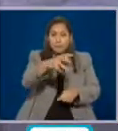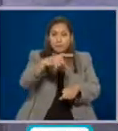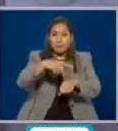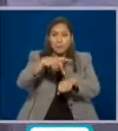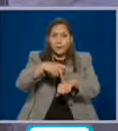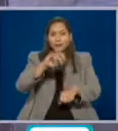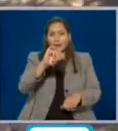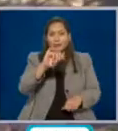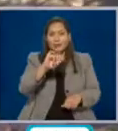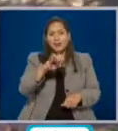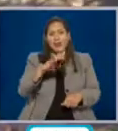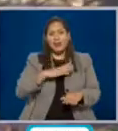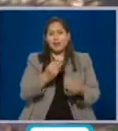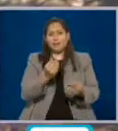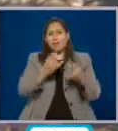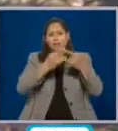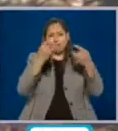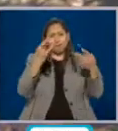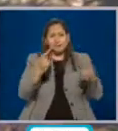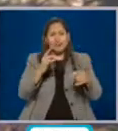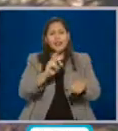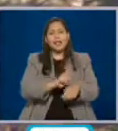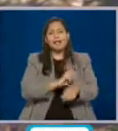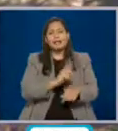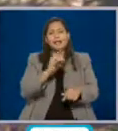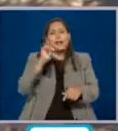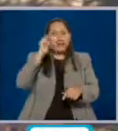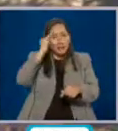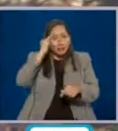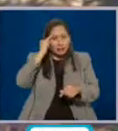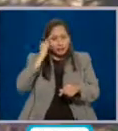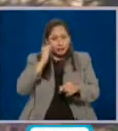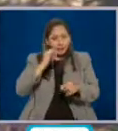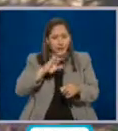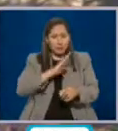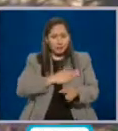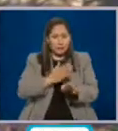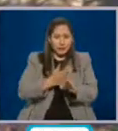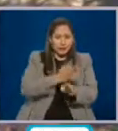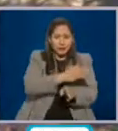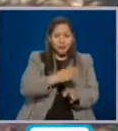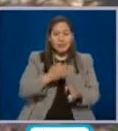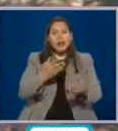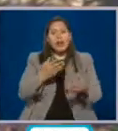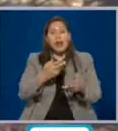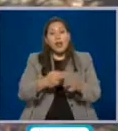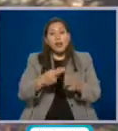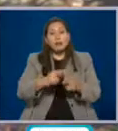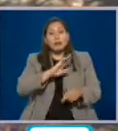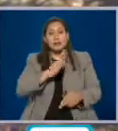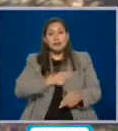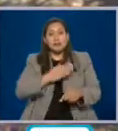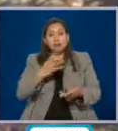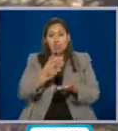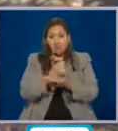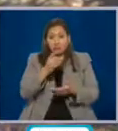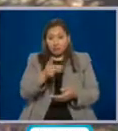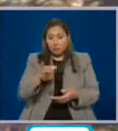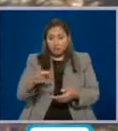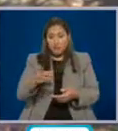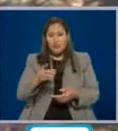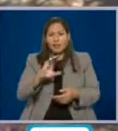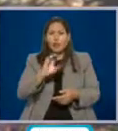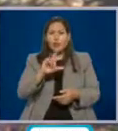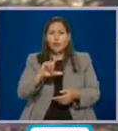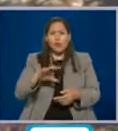Entonces, imagínate la cantidad de historia que hay desde la parte prehispánica hasta la parte colonial. Lo que pasa es que Claro. de repente la colonial se nos olvida un poco,